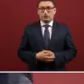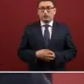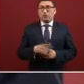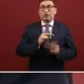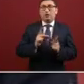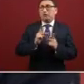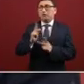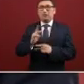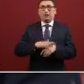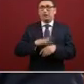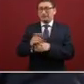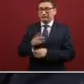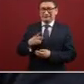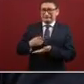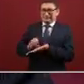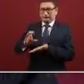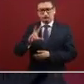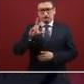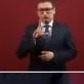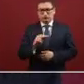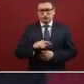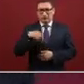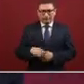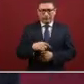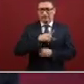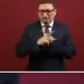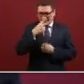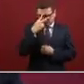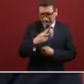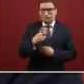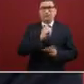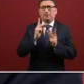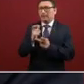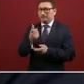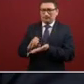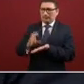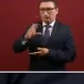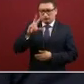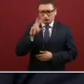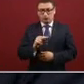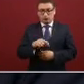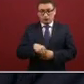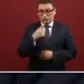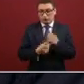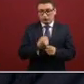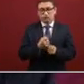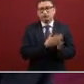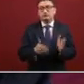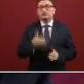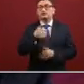deuda no vamos a endeudar el país no va a crecer la deuda en términos reales y no solo este año en todo el